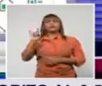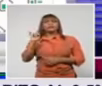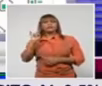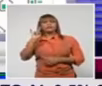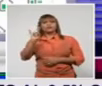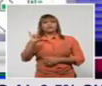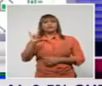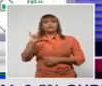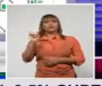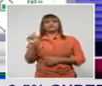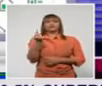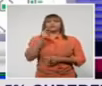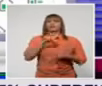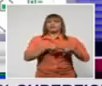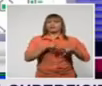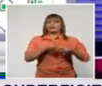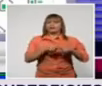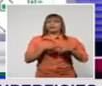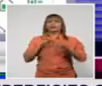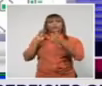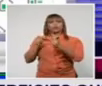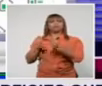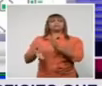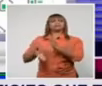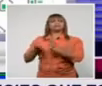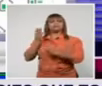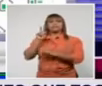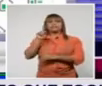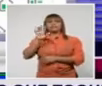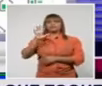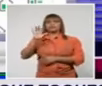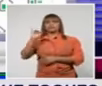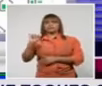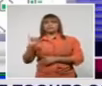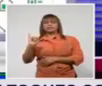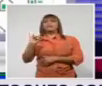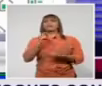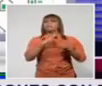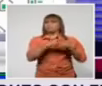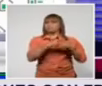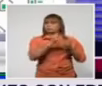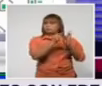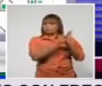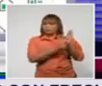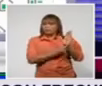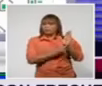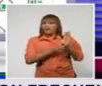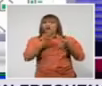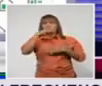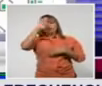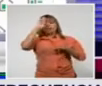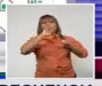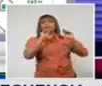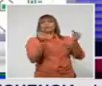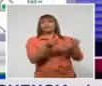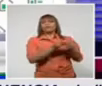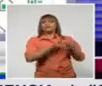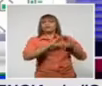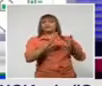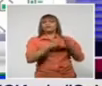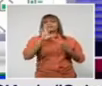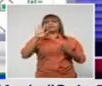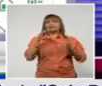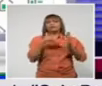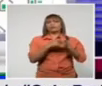la capital, un número bien alto, 156, indicador positivo. Y en total Cuba ya acumula un total de